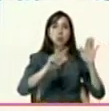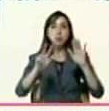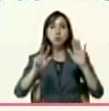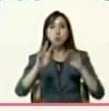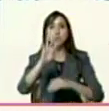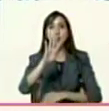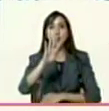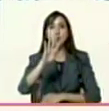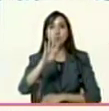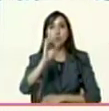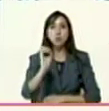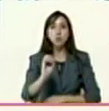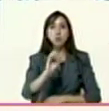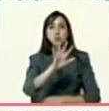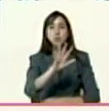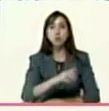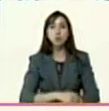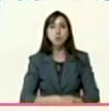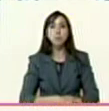2.381.992.9784105 y